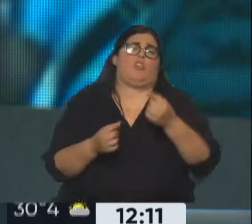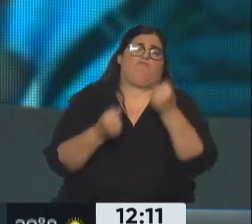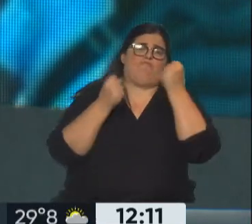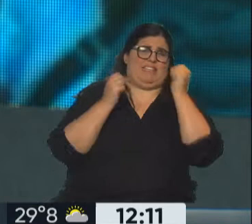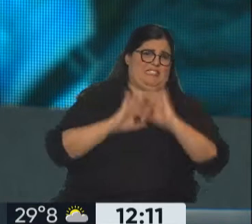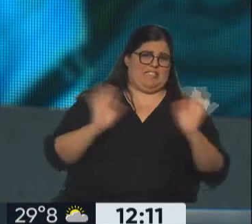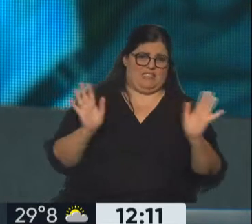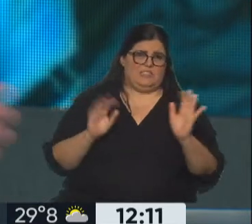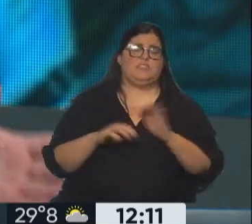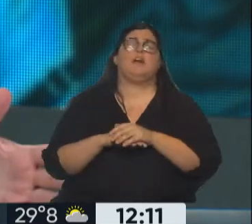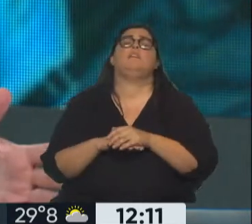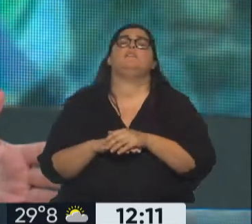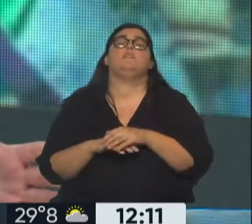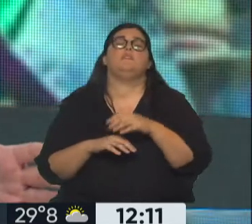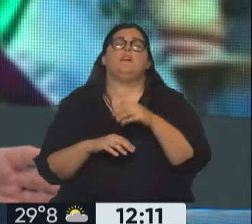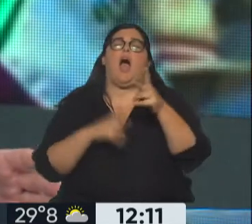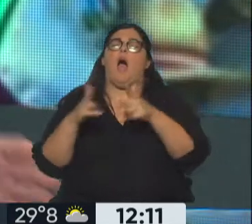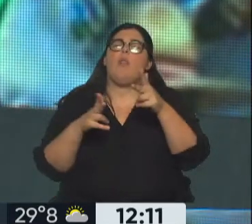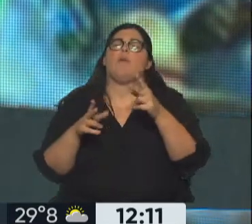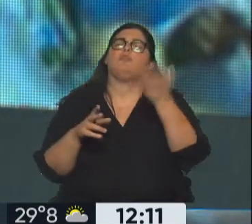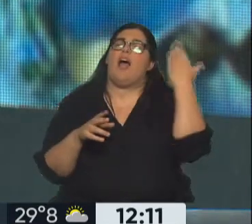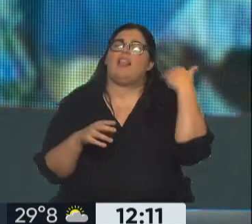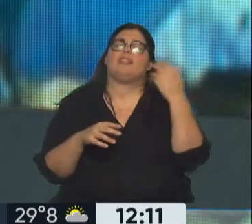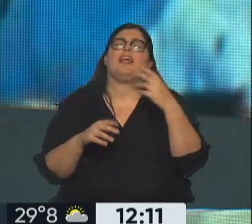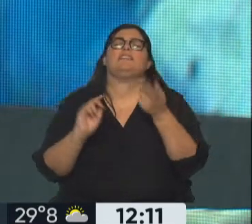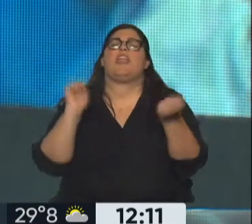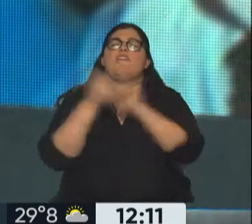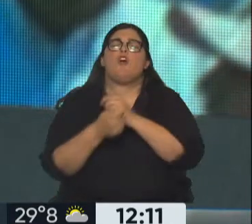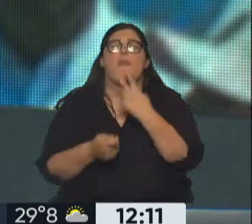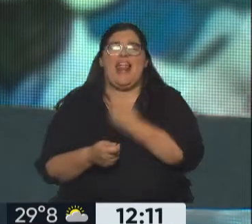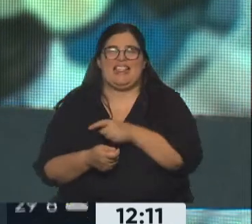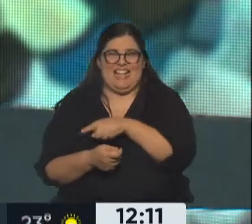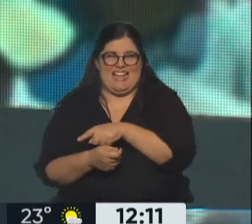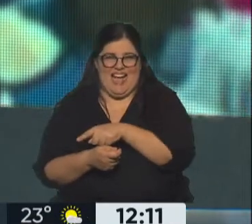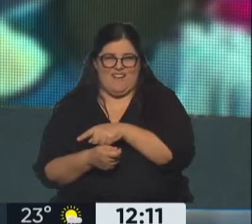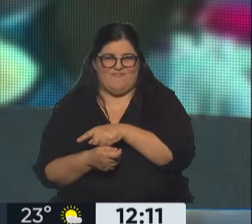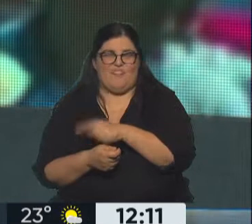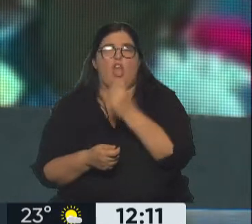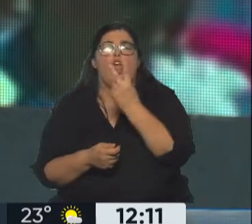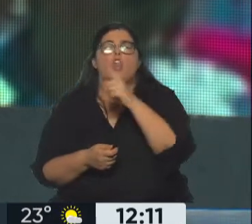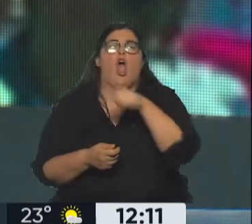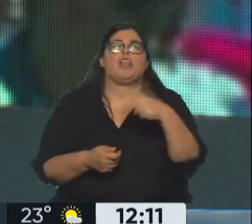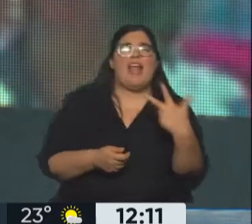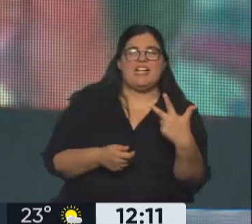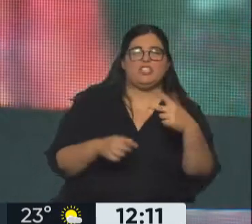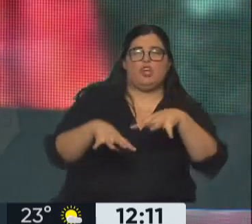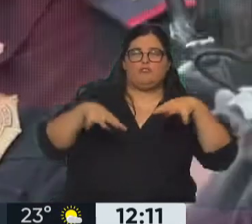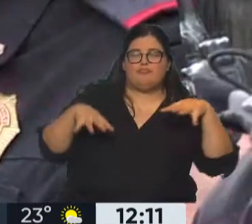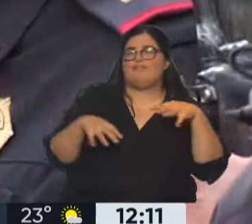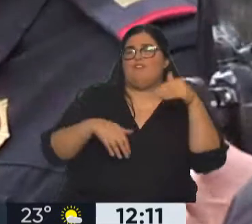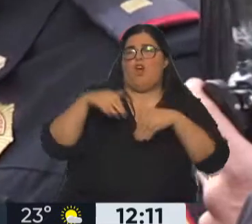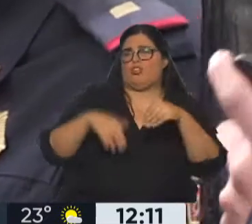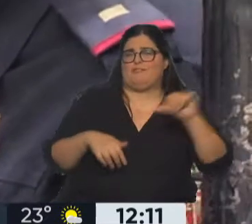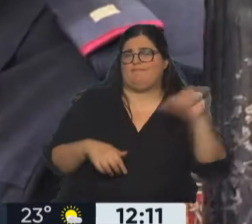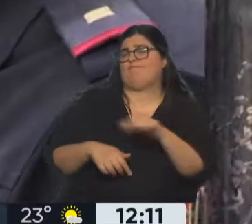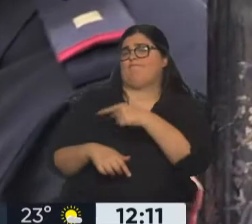hablado acá, por ejemplo, de la reforma eléctrica, que al no llegar a los 2/3 de la composición del Congreso no la pudo